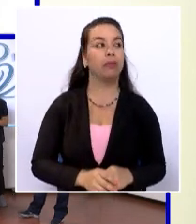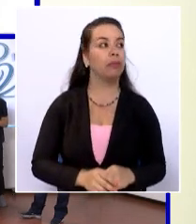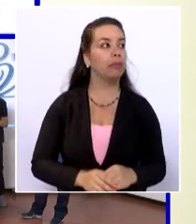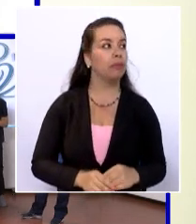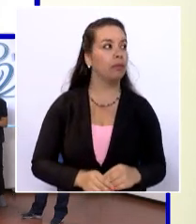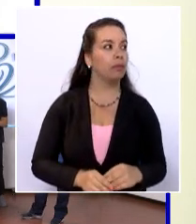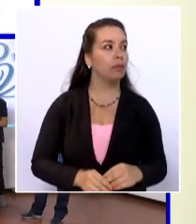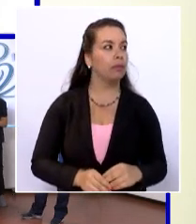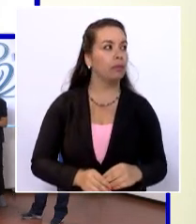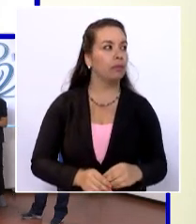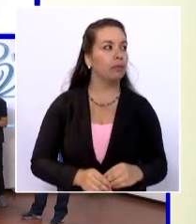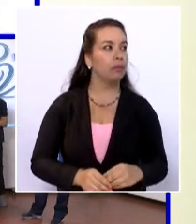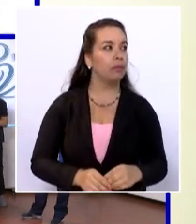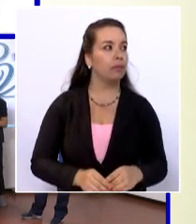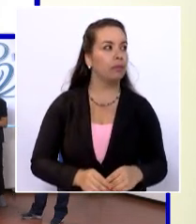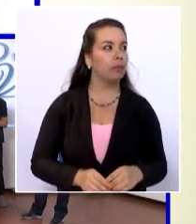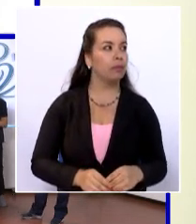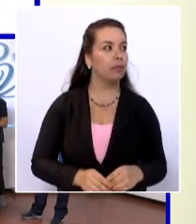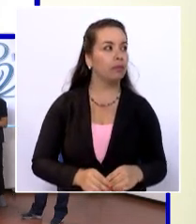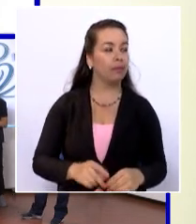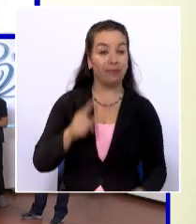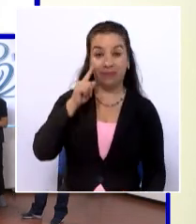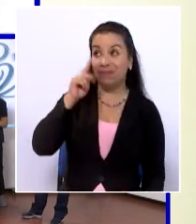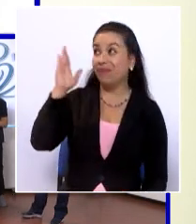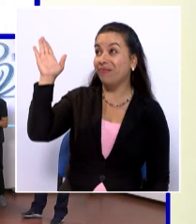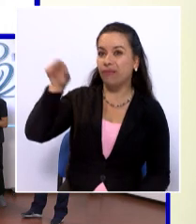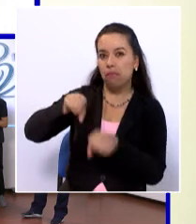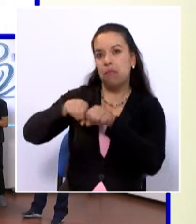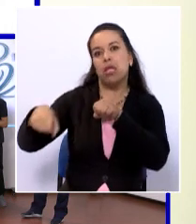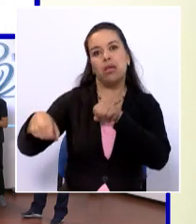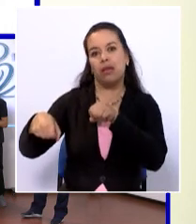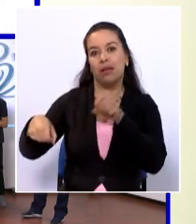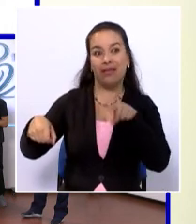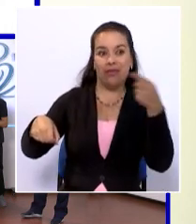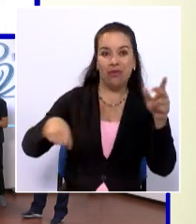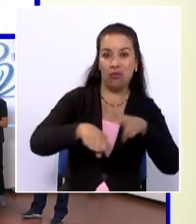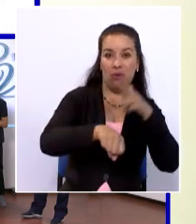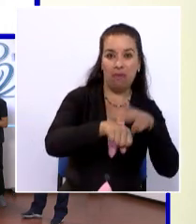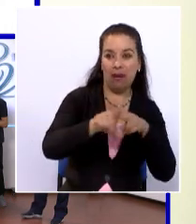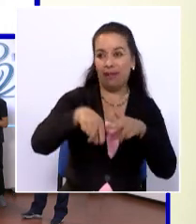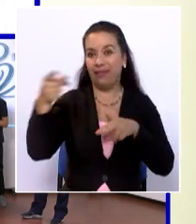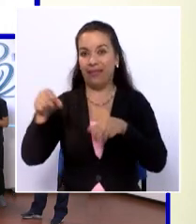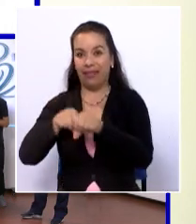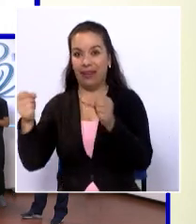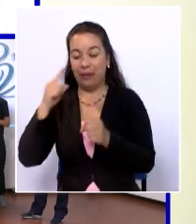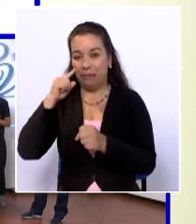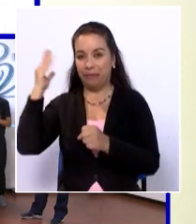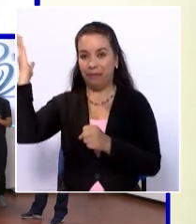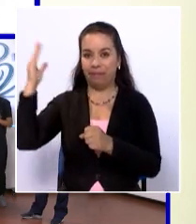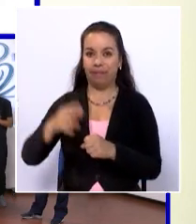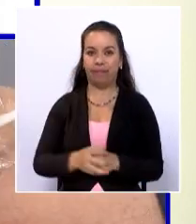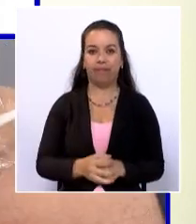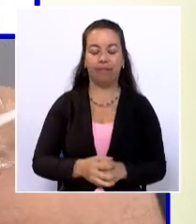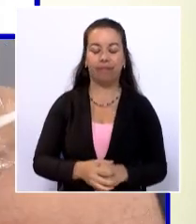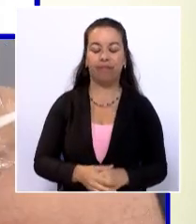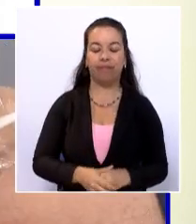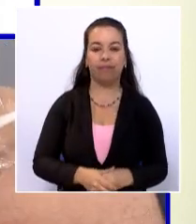ahí se ve un desgarro perfecto mirando el médico no manny bien al desgarro ahora vamos a observarlo acá